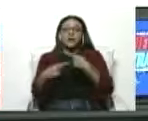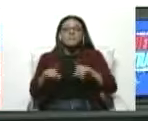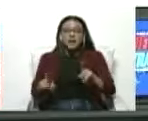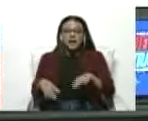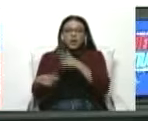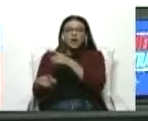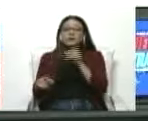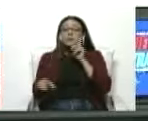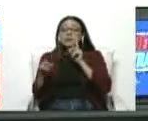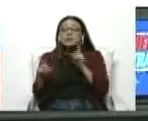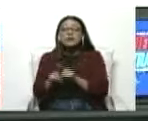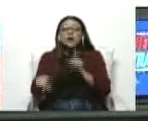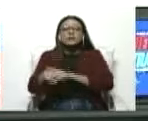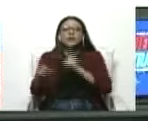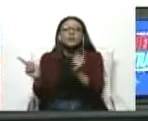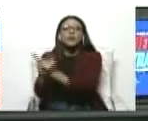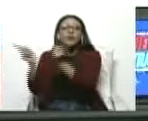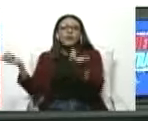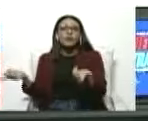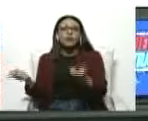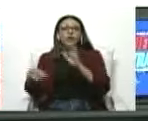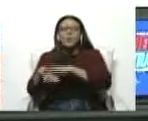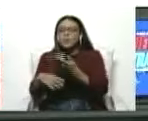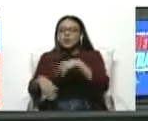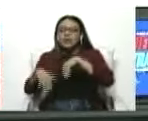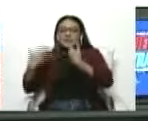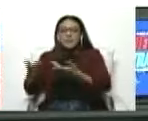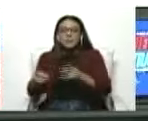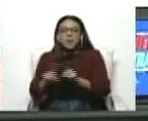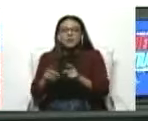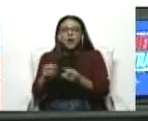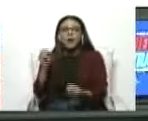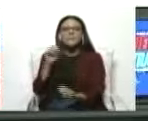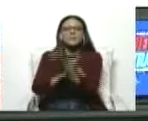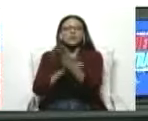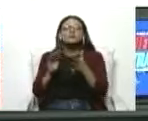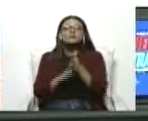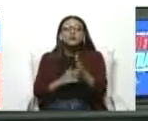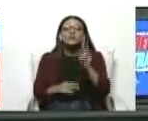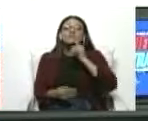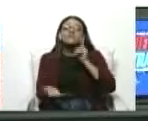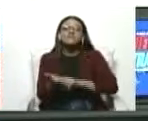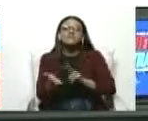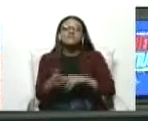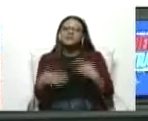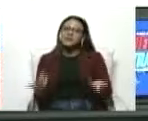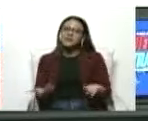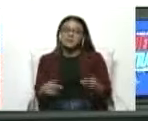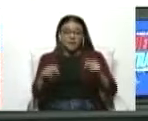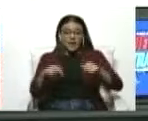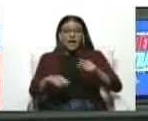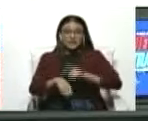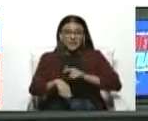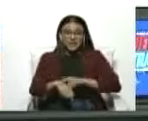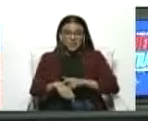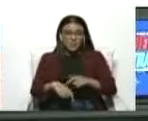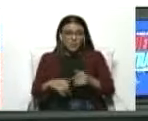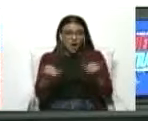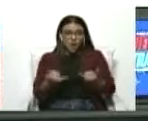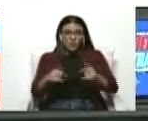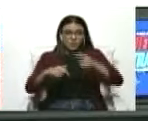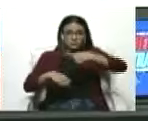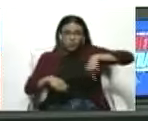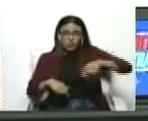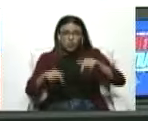los sectores opositores hacia su propia gente. A estas alturas, Nelson, a estas